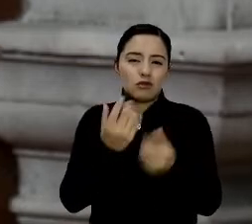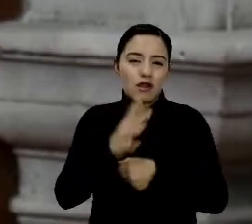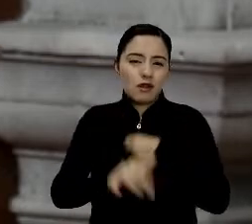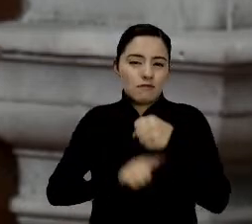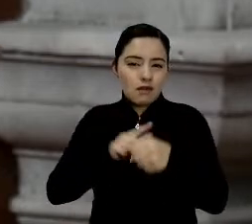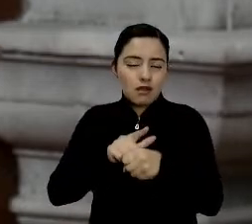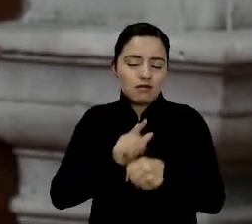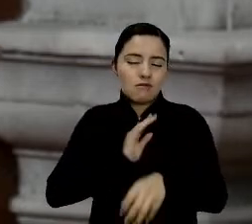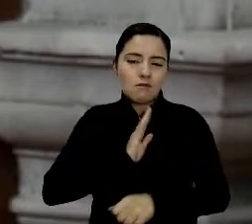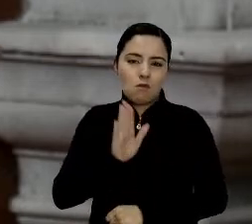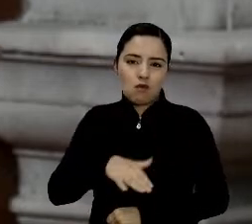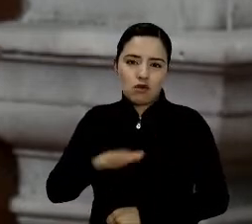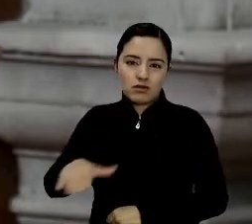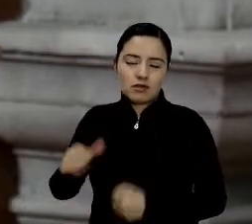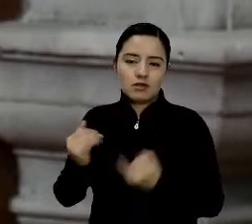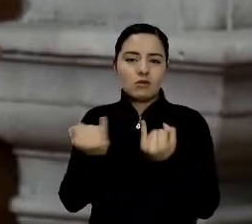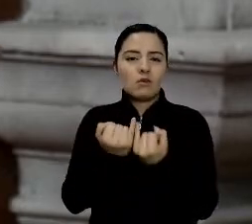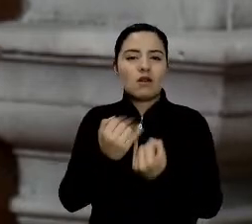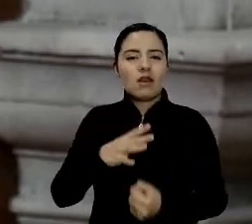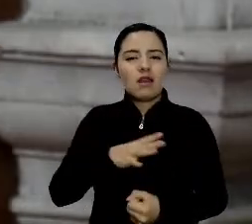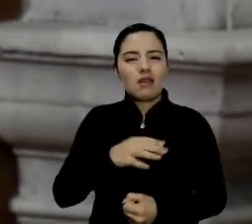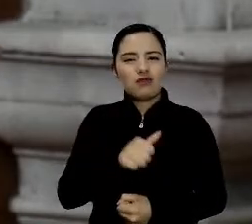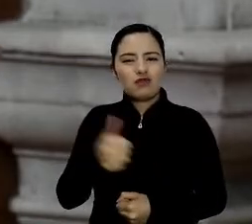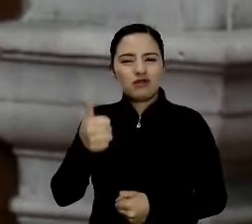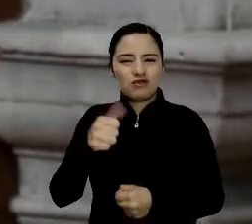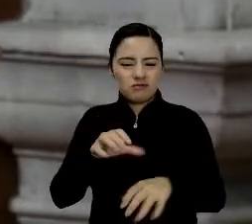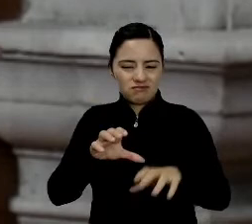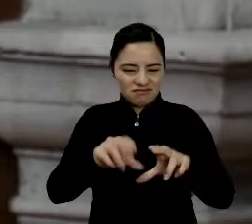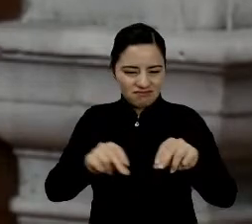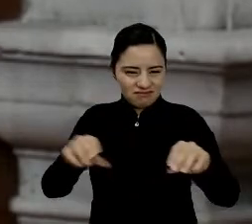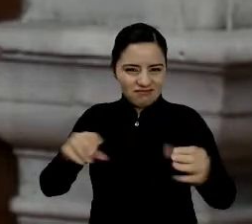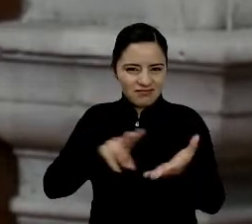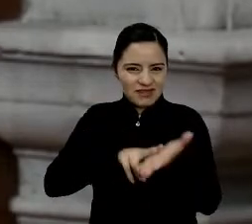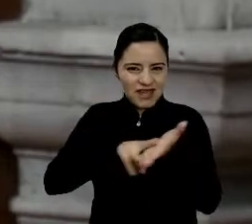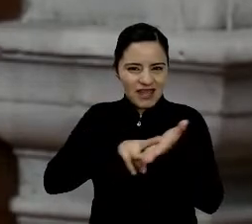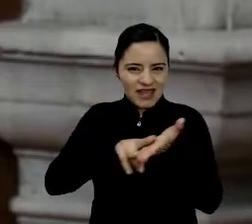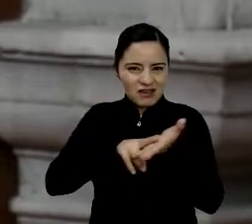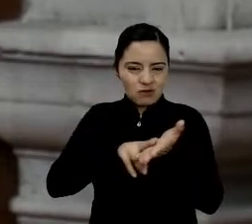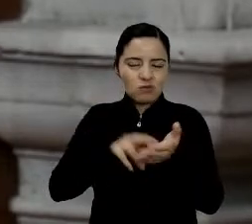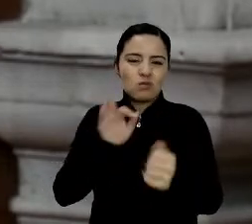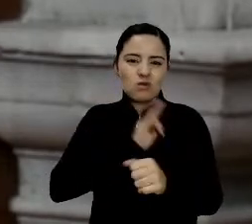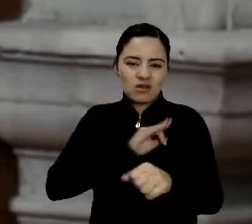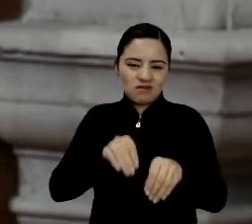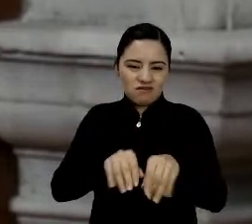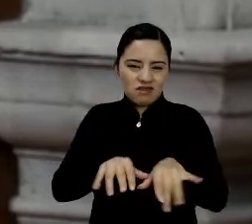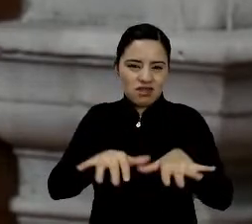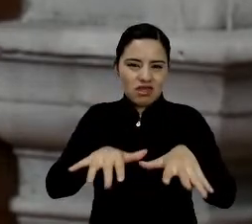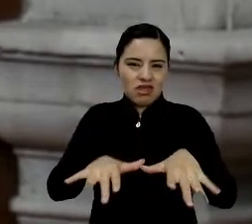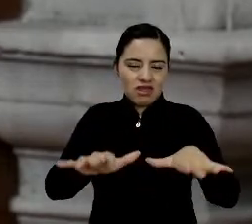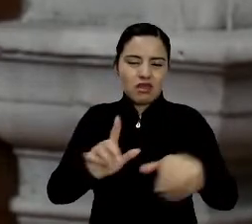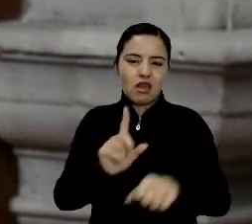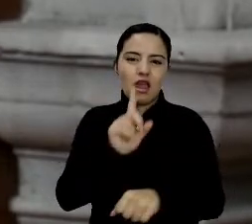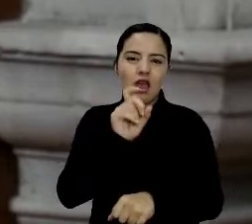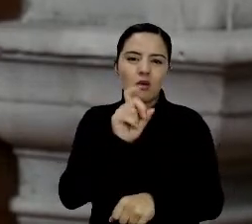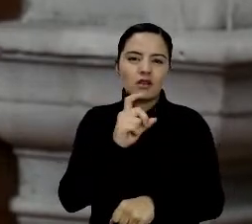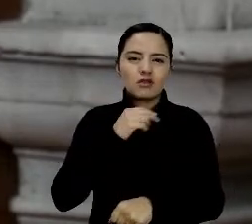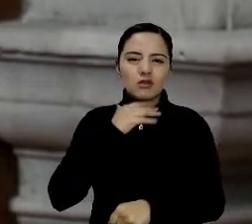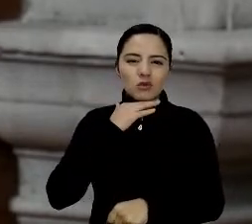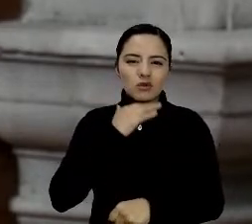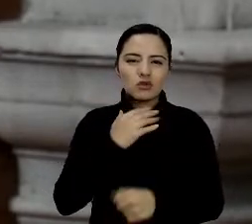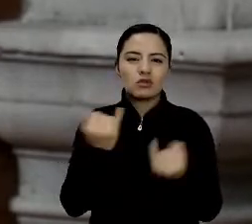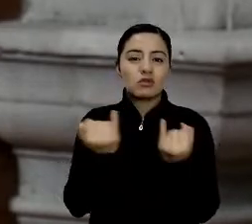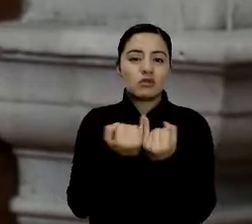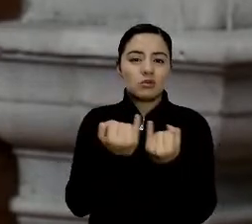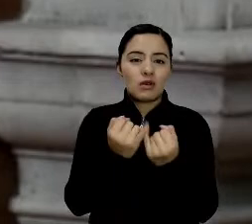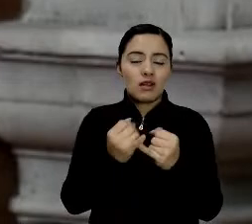generan carbono negro y otros contaminantes que pueden afectar las fuentes de agua, causar deslizamiento de tierra, entre